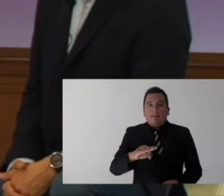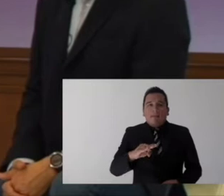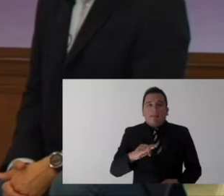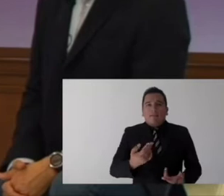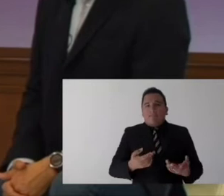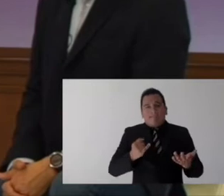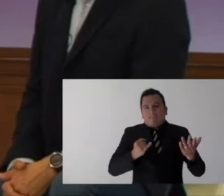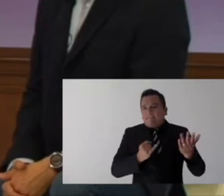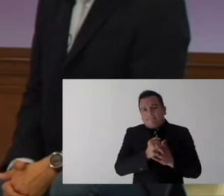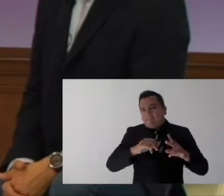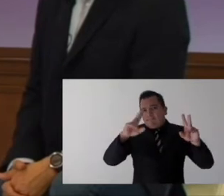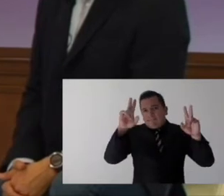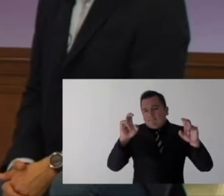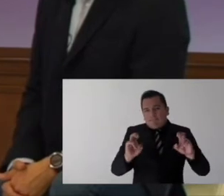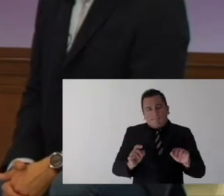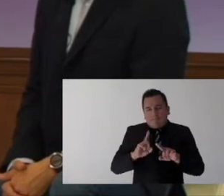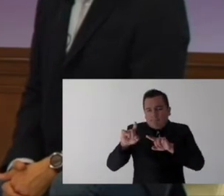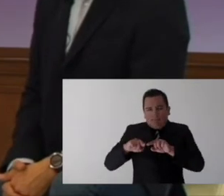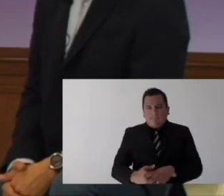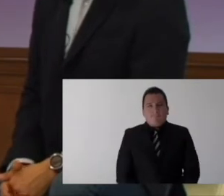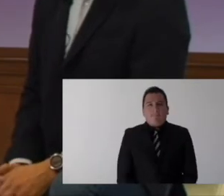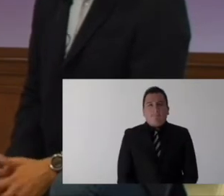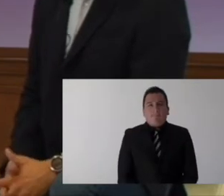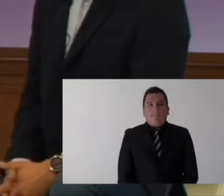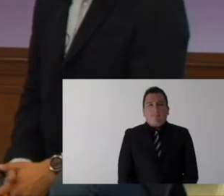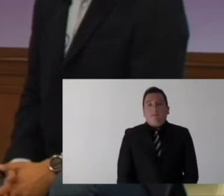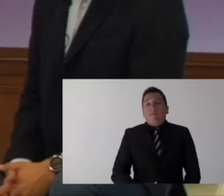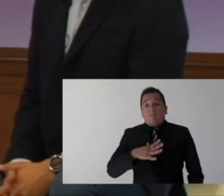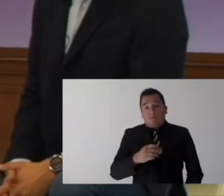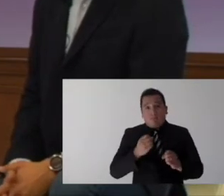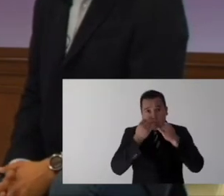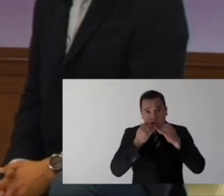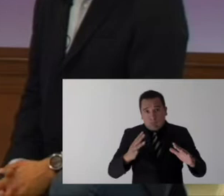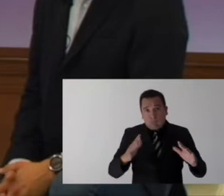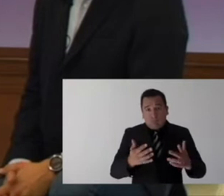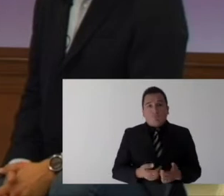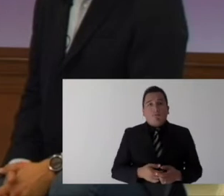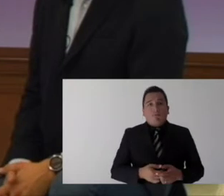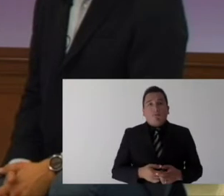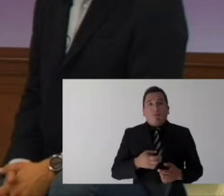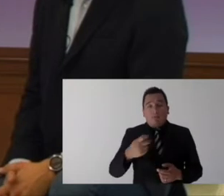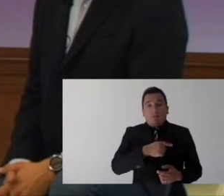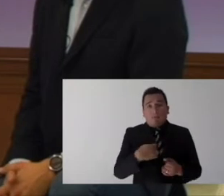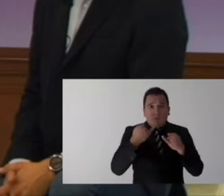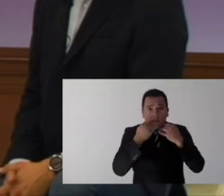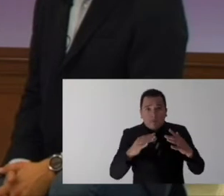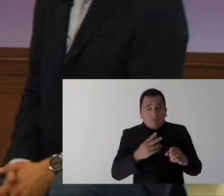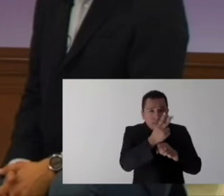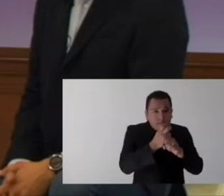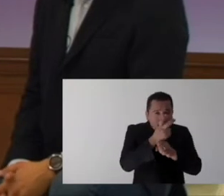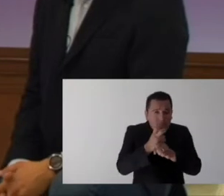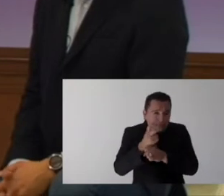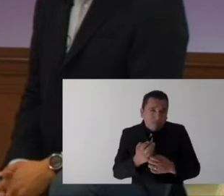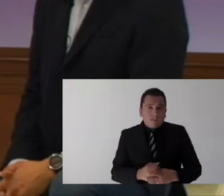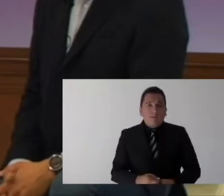decisiones en la vida en general, ¿no? Entonces tenemos información a la cual recurrimos constantemente, que